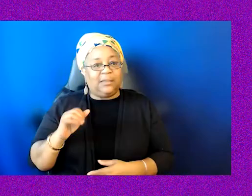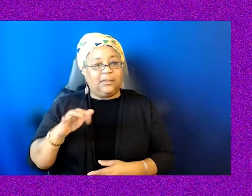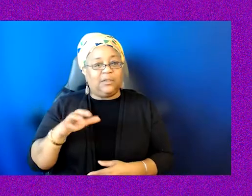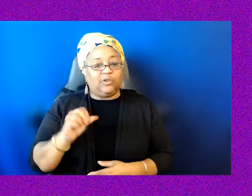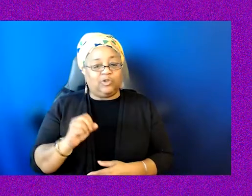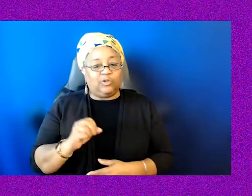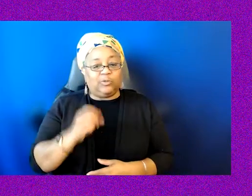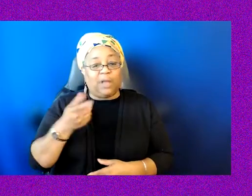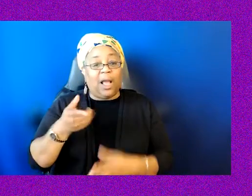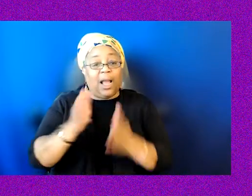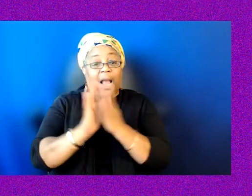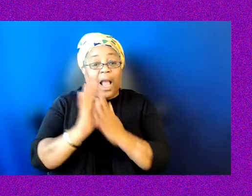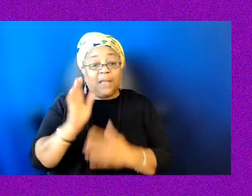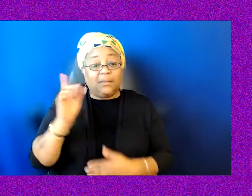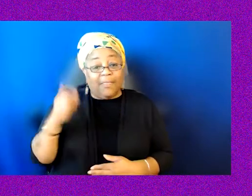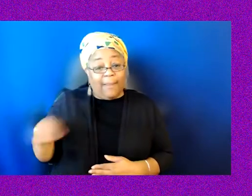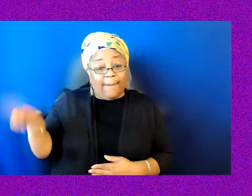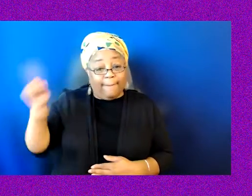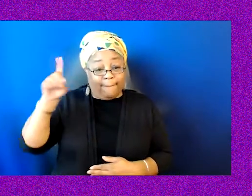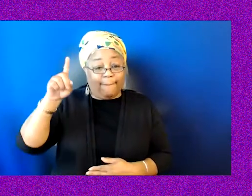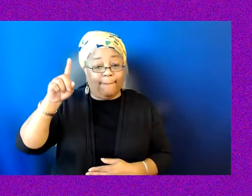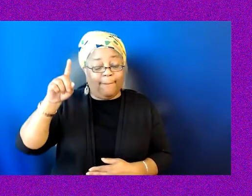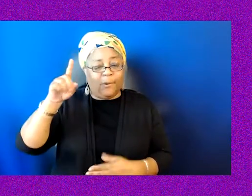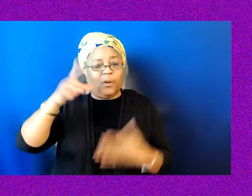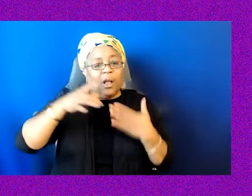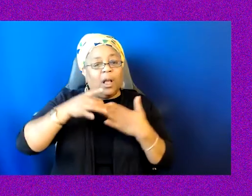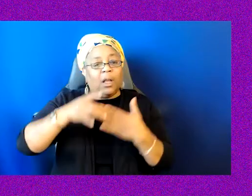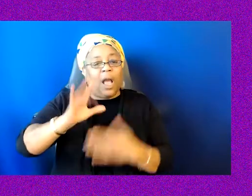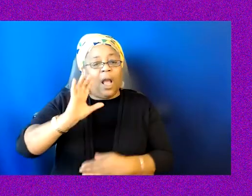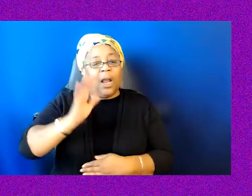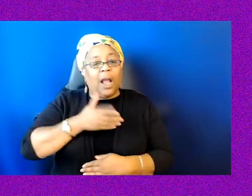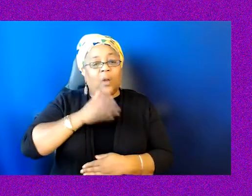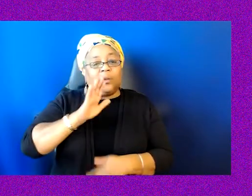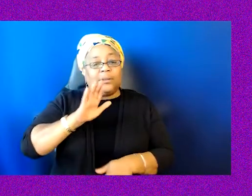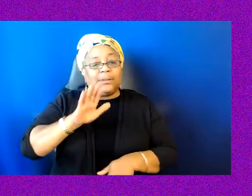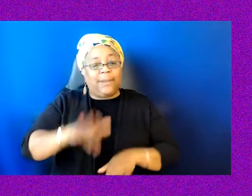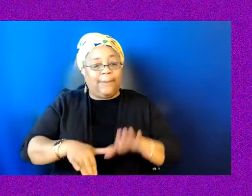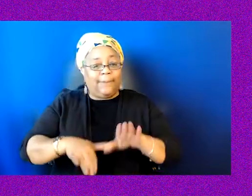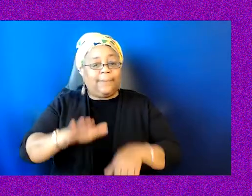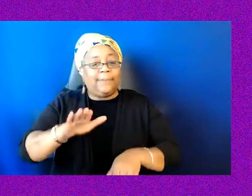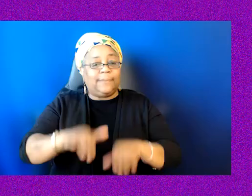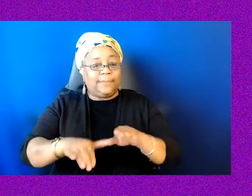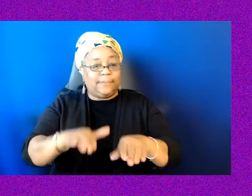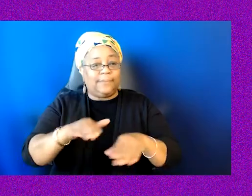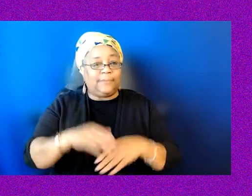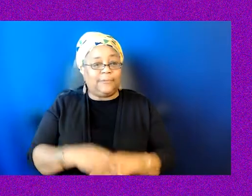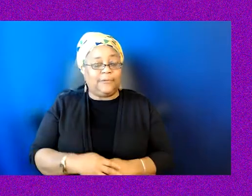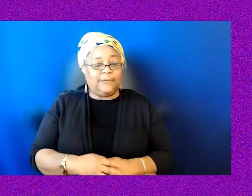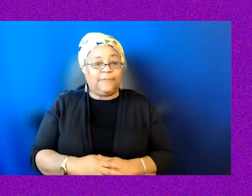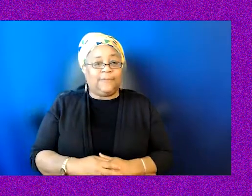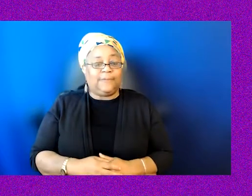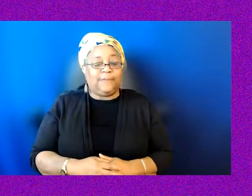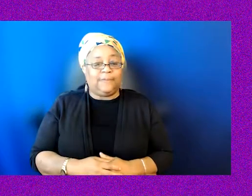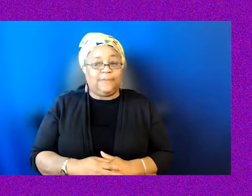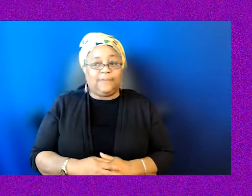I ask them to guide our steps. Les pido que guíen nuestros pasos.